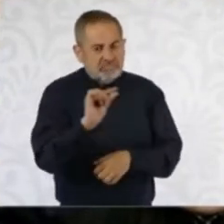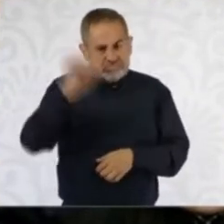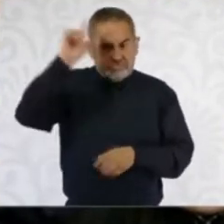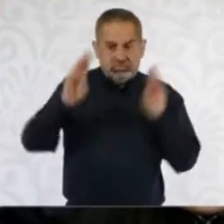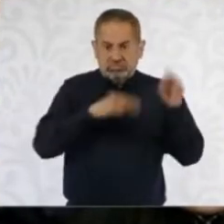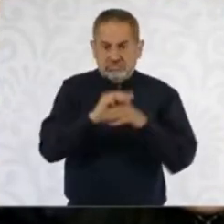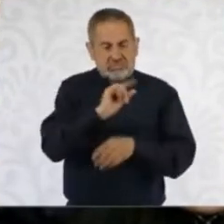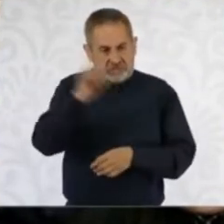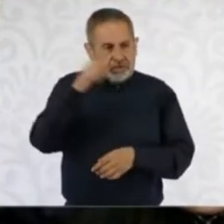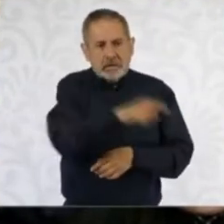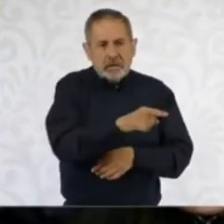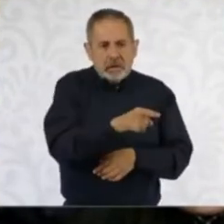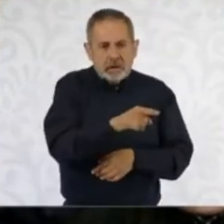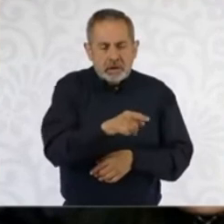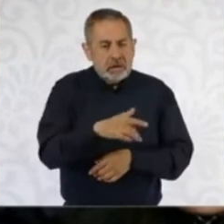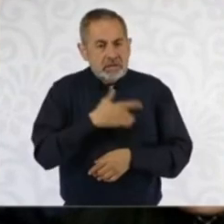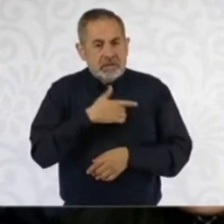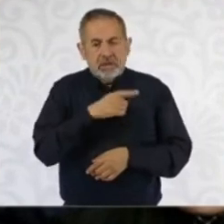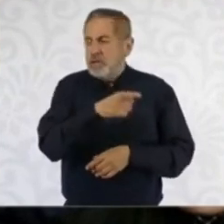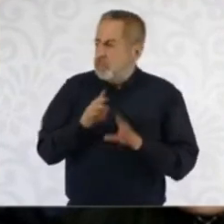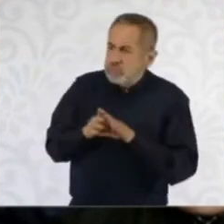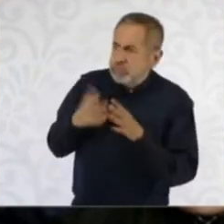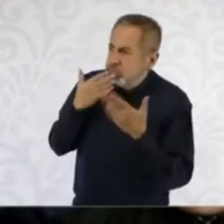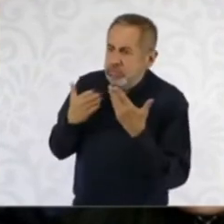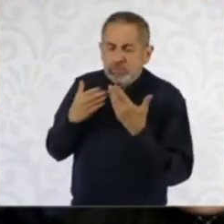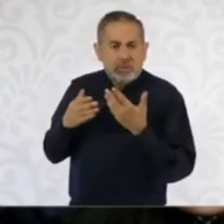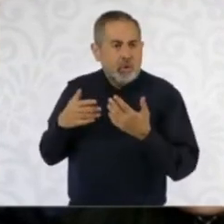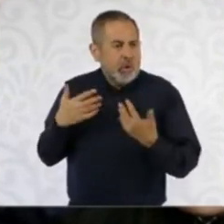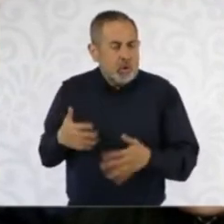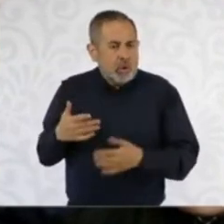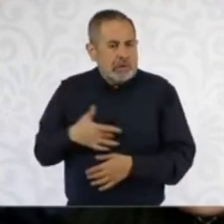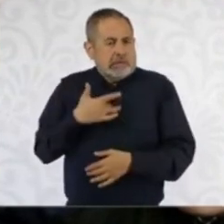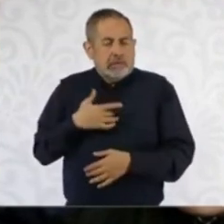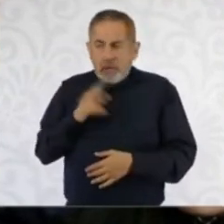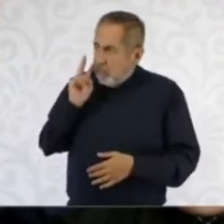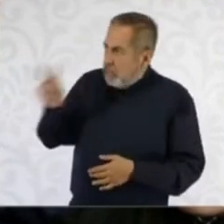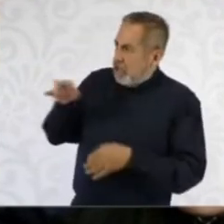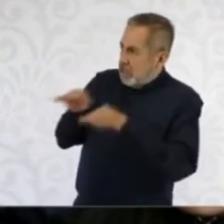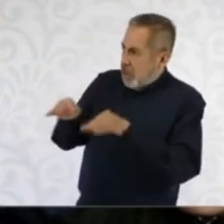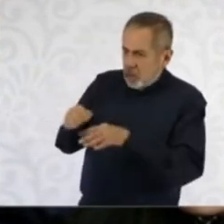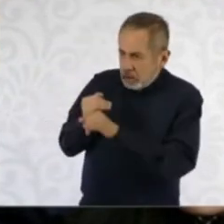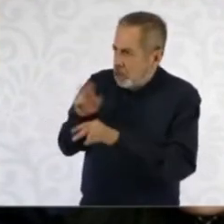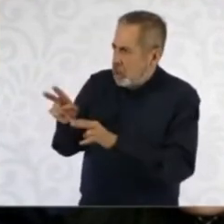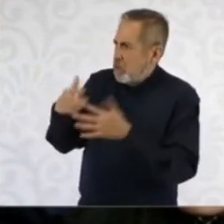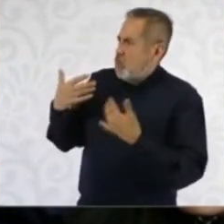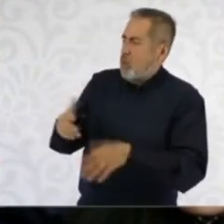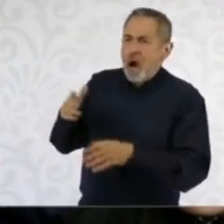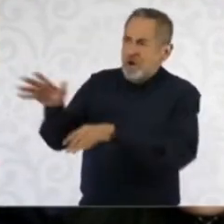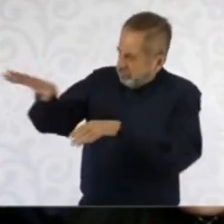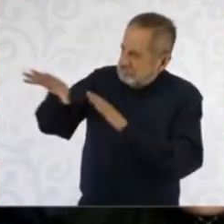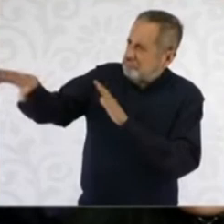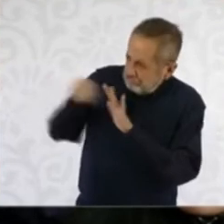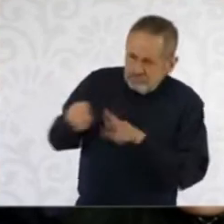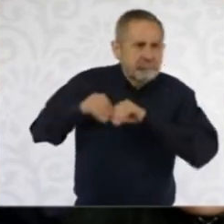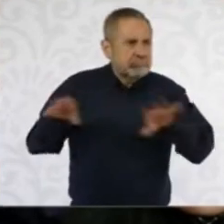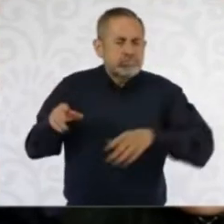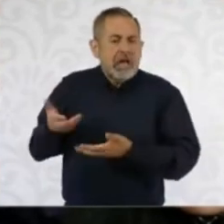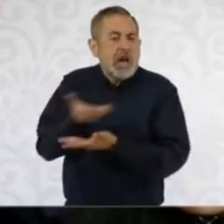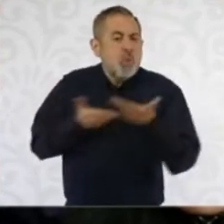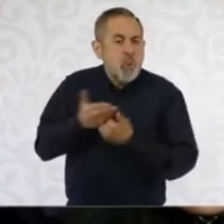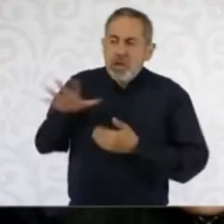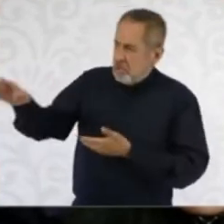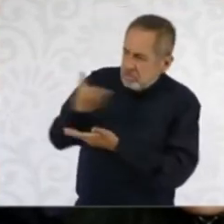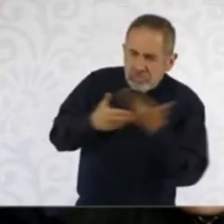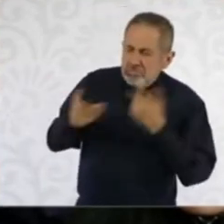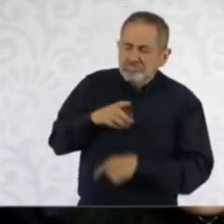global, con tanta influencia como él, pues no solo vea su trabajo en las redes, sino también lo comparta mostrando afinidad